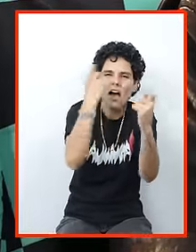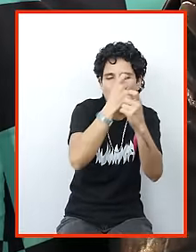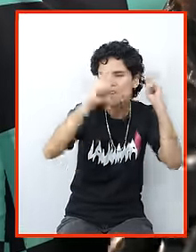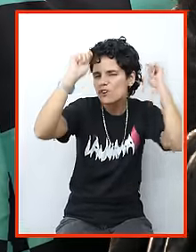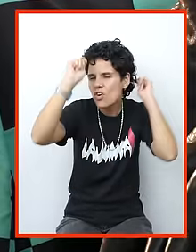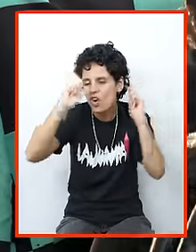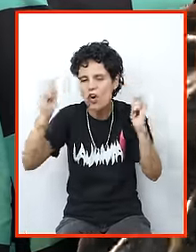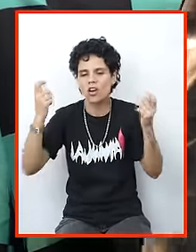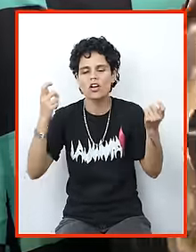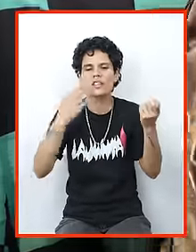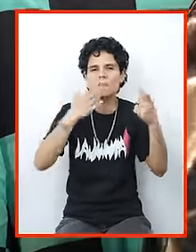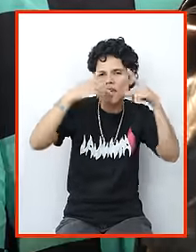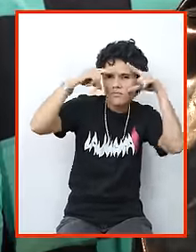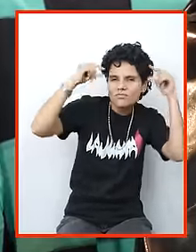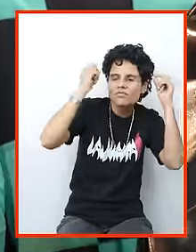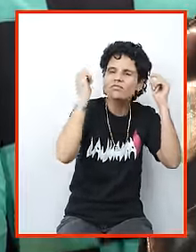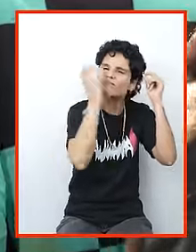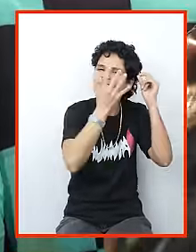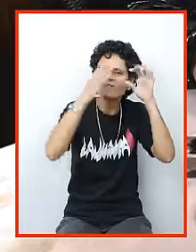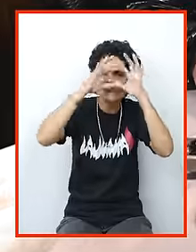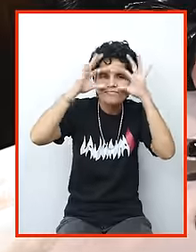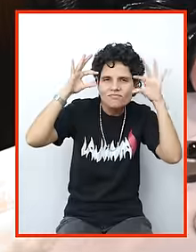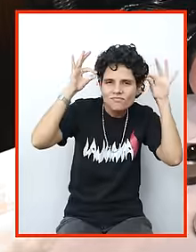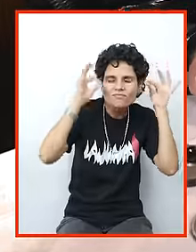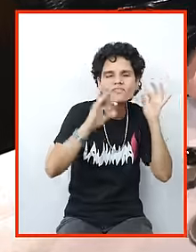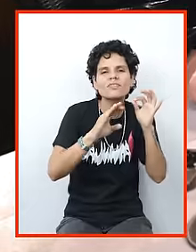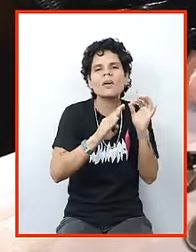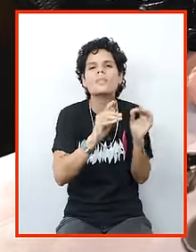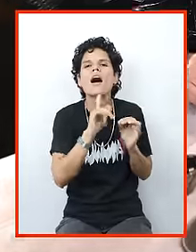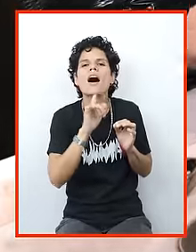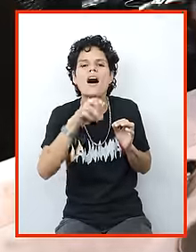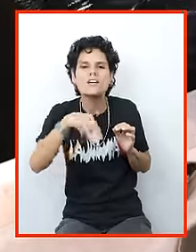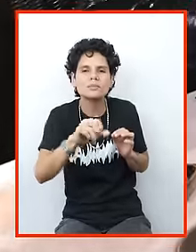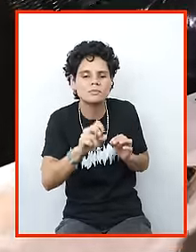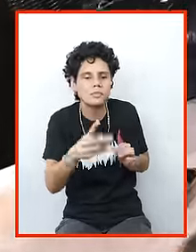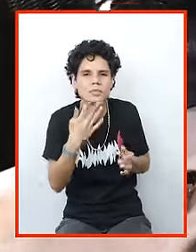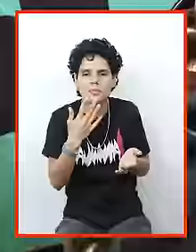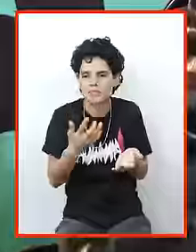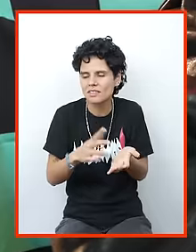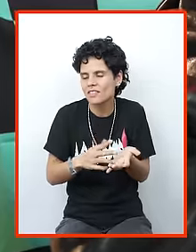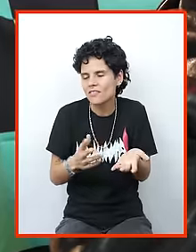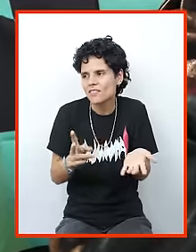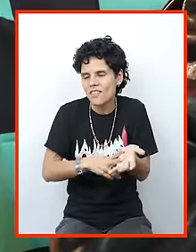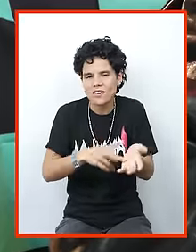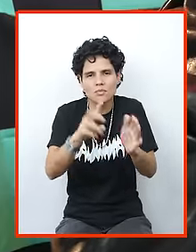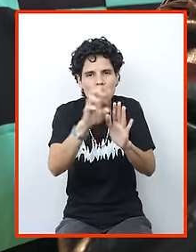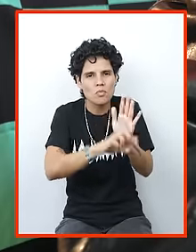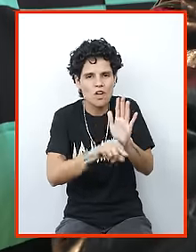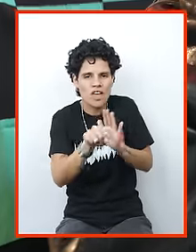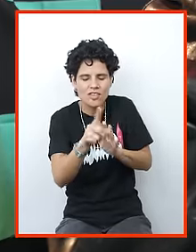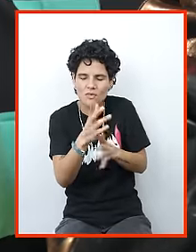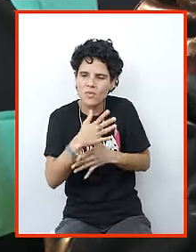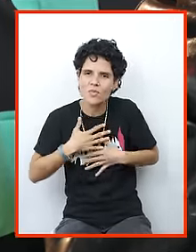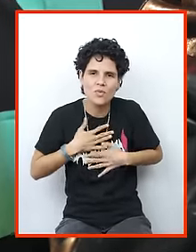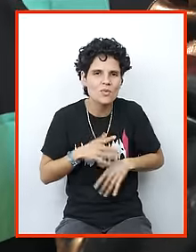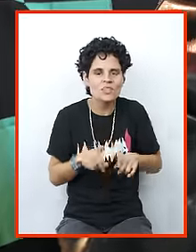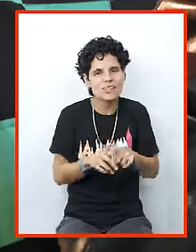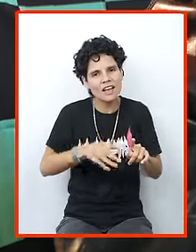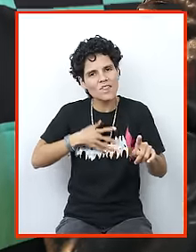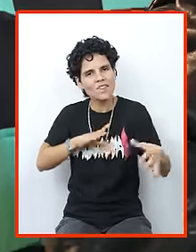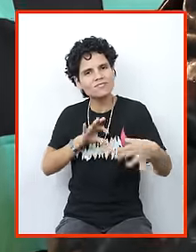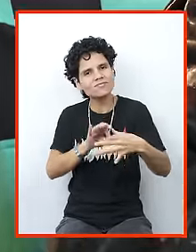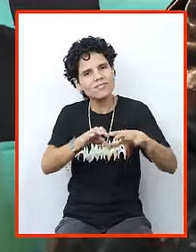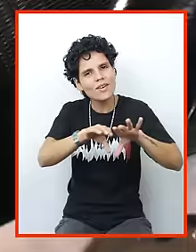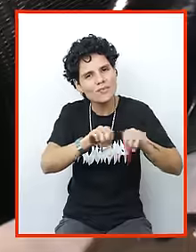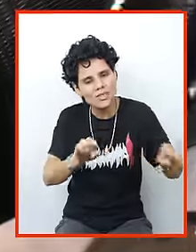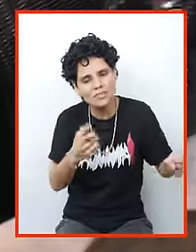ellos, con los gorritos, con la este de Batman y no sé, ver que están tan comprometidos con el proyecto, como que es bacán así, es bacán, es